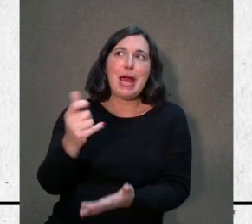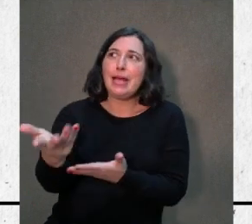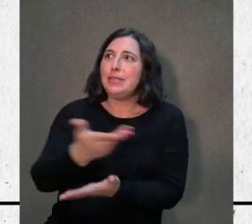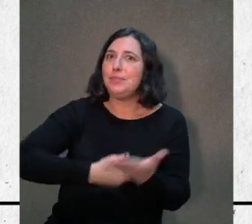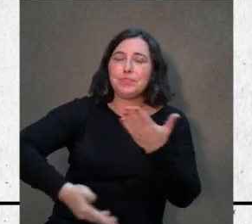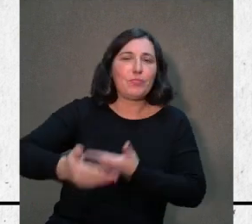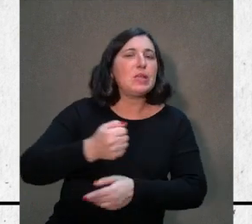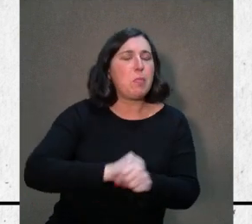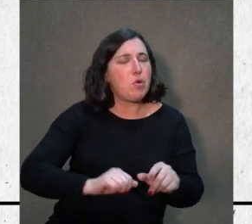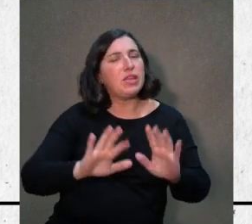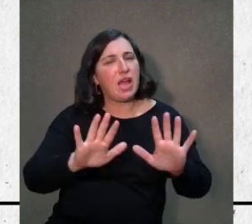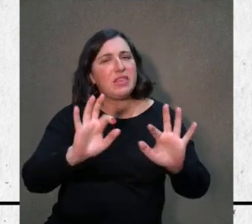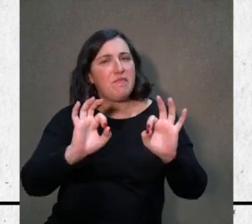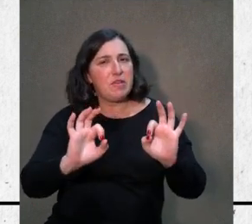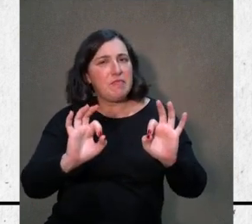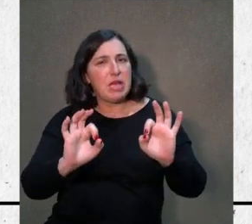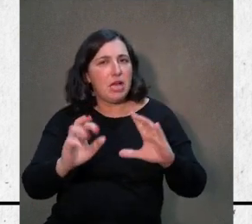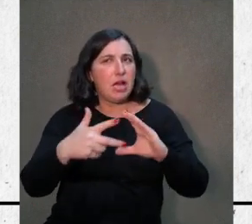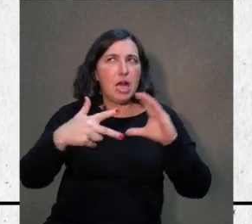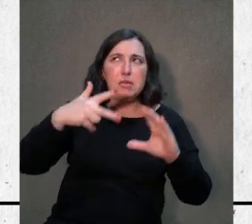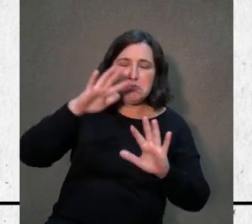que podemos hacer todo lo otro y está bien.